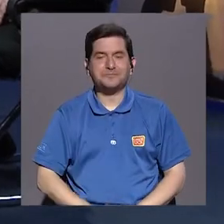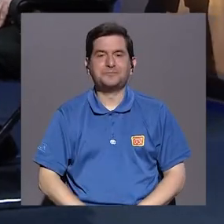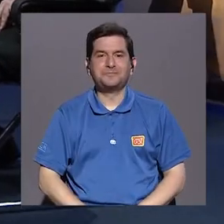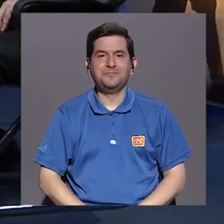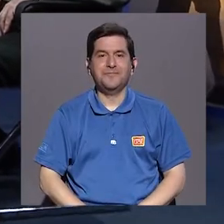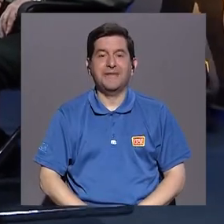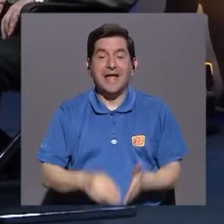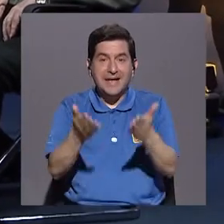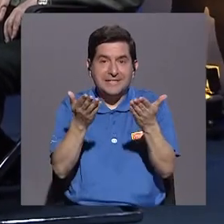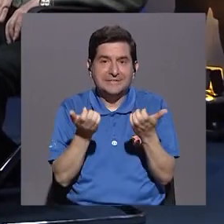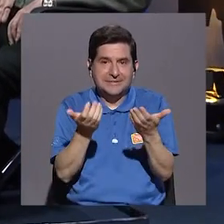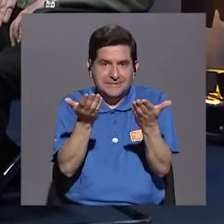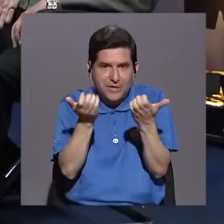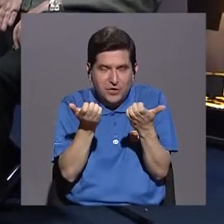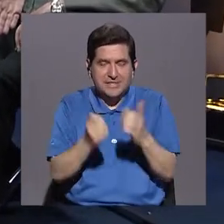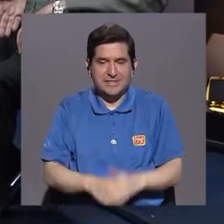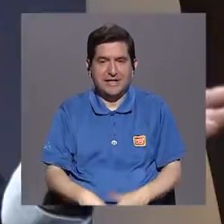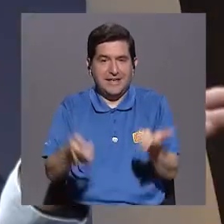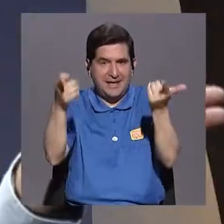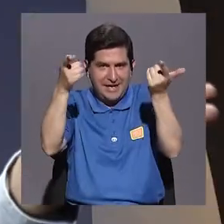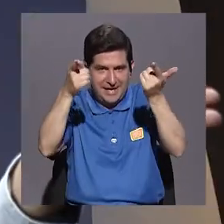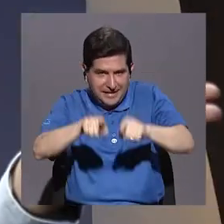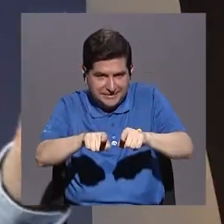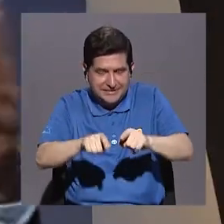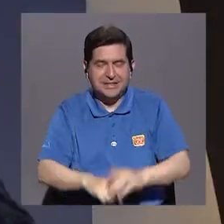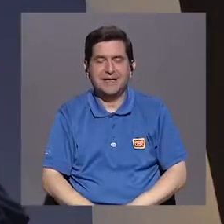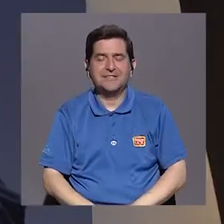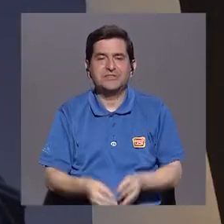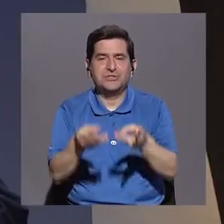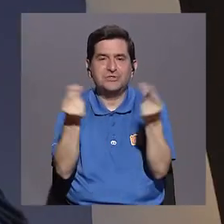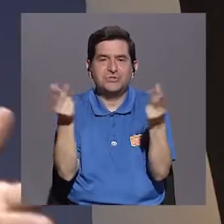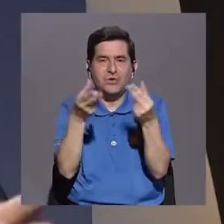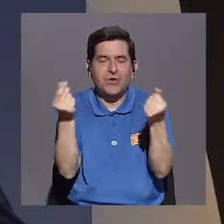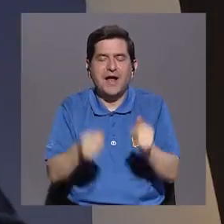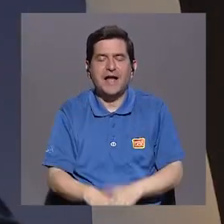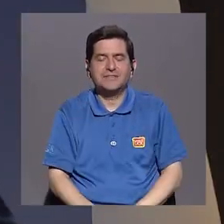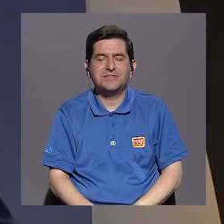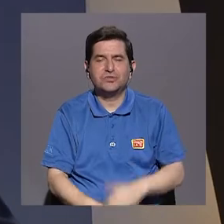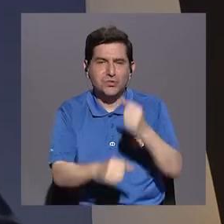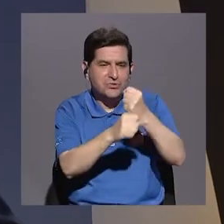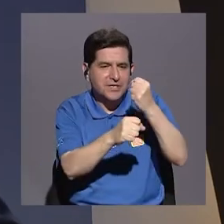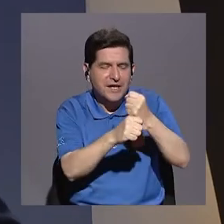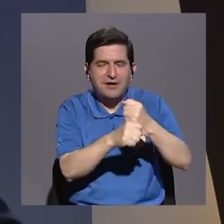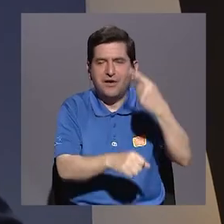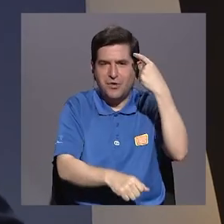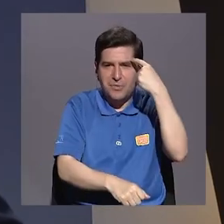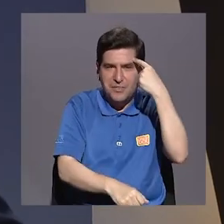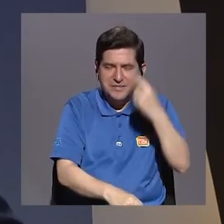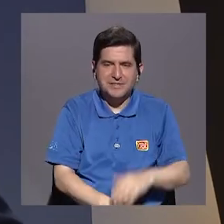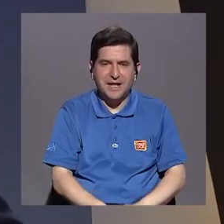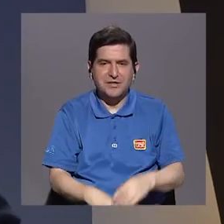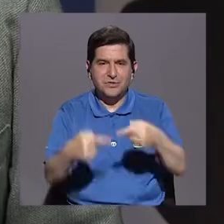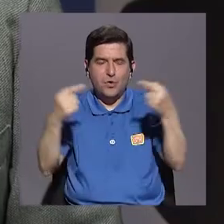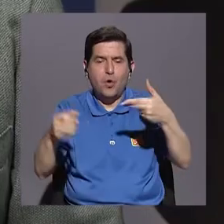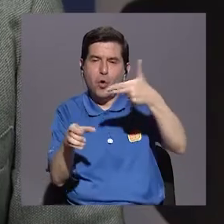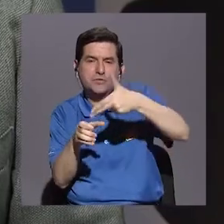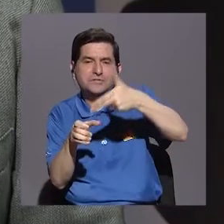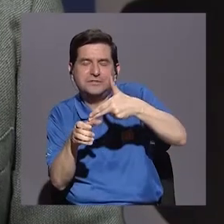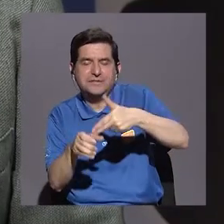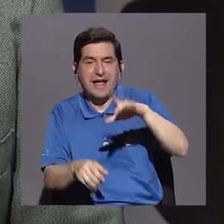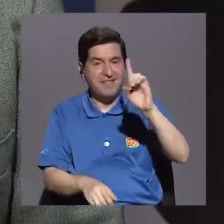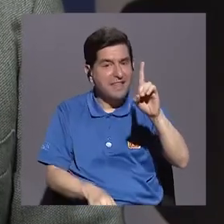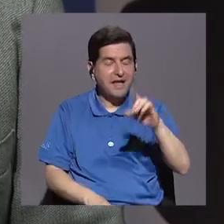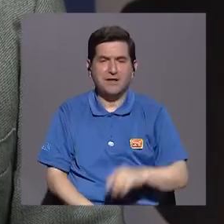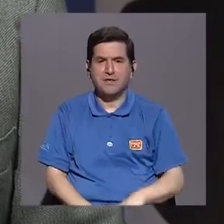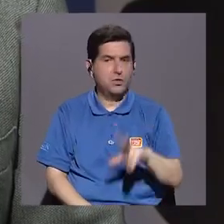costos relativos de operaciones inversos el diesel yo diría que no sobre todo tomando en cuenta